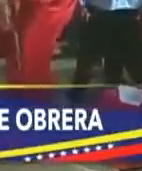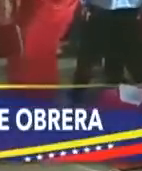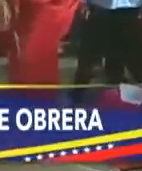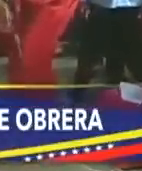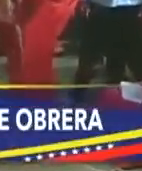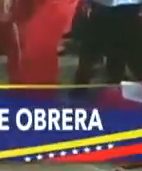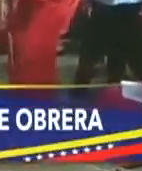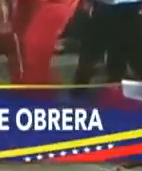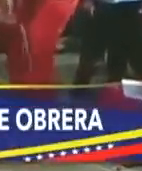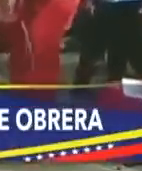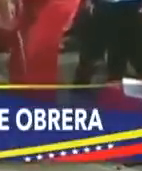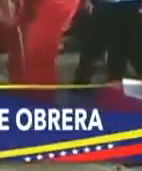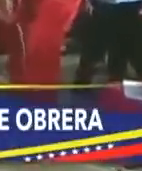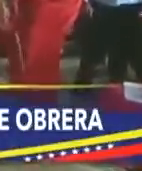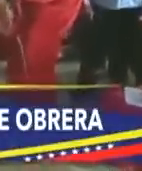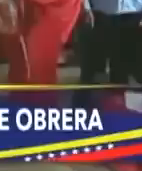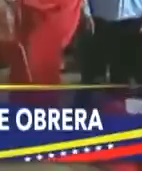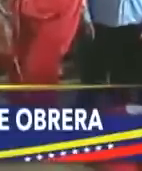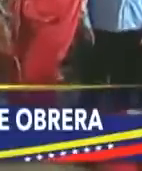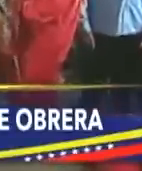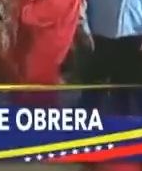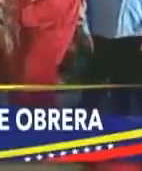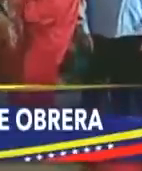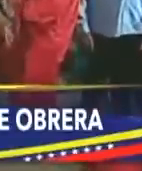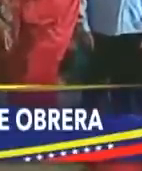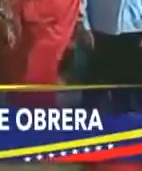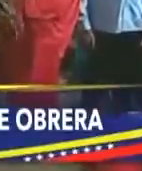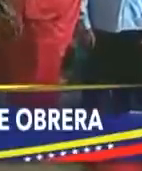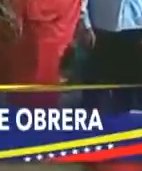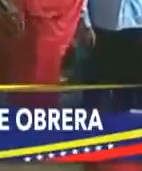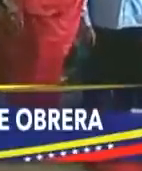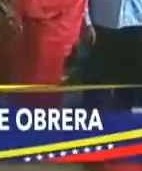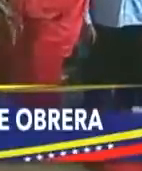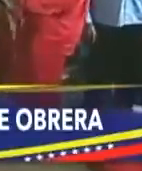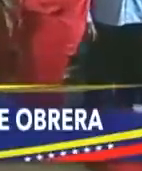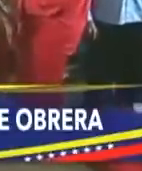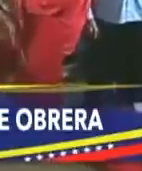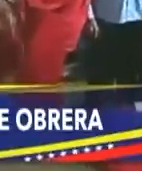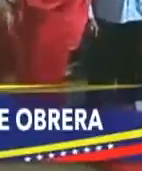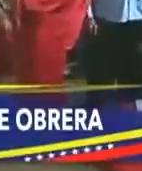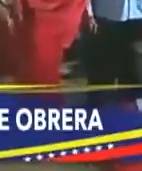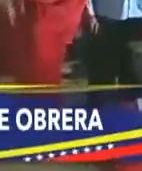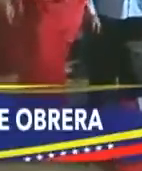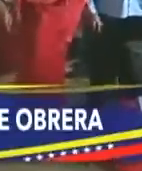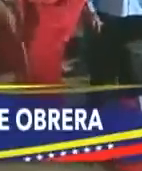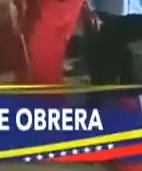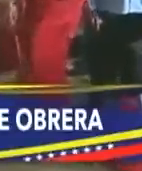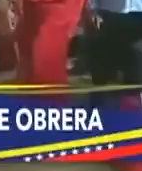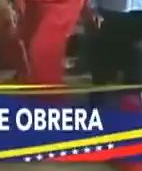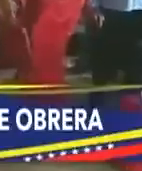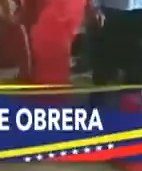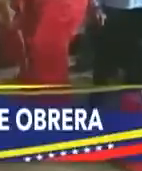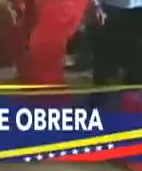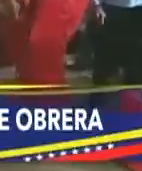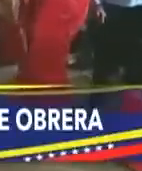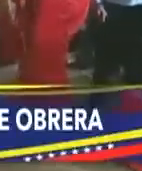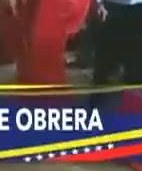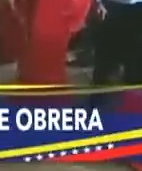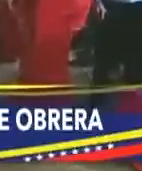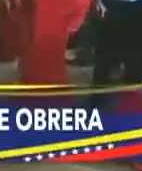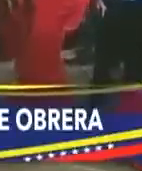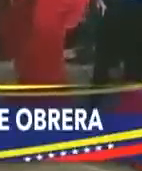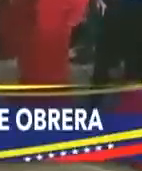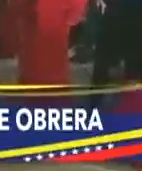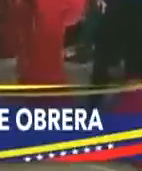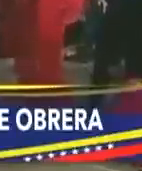que rige los CPT. El tercero es definir toda la capacidad y la instancia de coordinación para la potencialidad científica